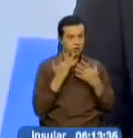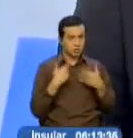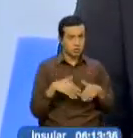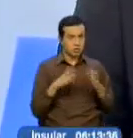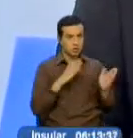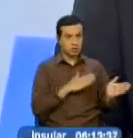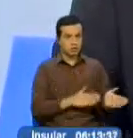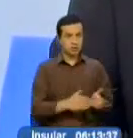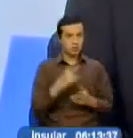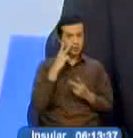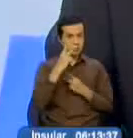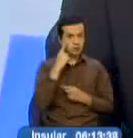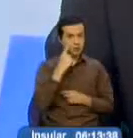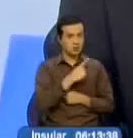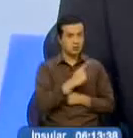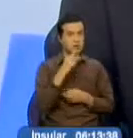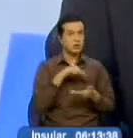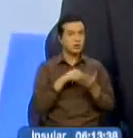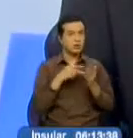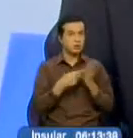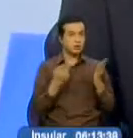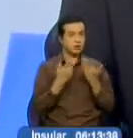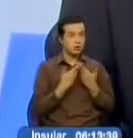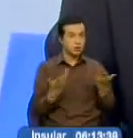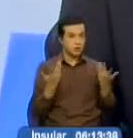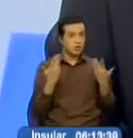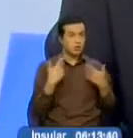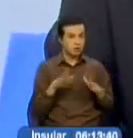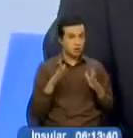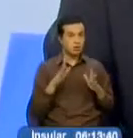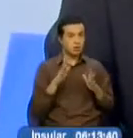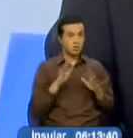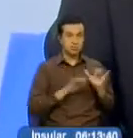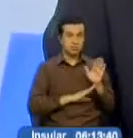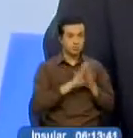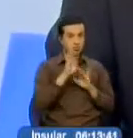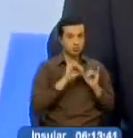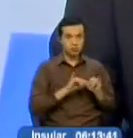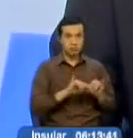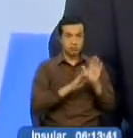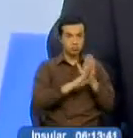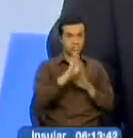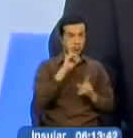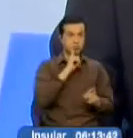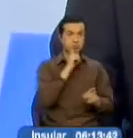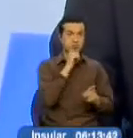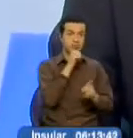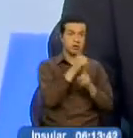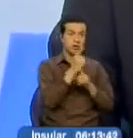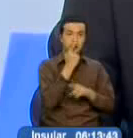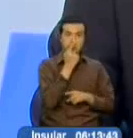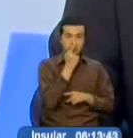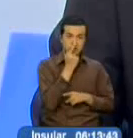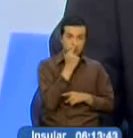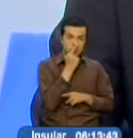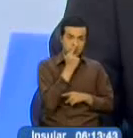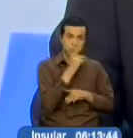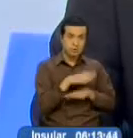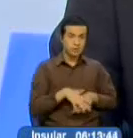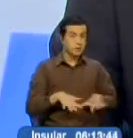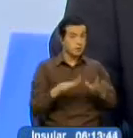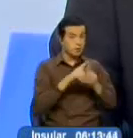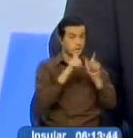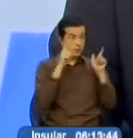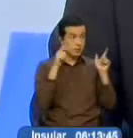suyas, señor ministro. ¿Esto significa que podría ser un buen termómetro para medir el interés en los campos